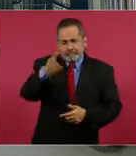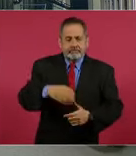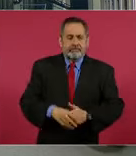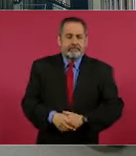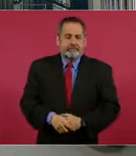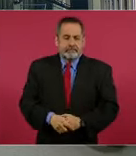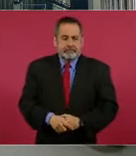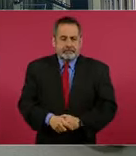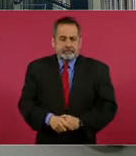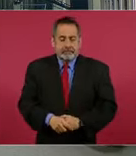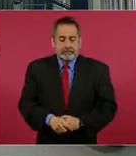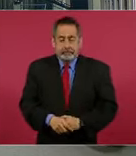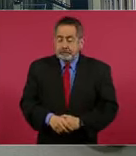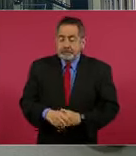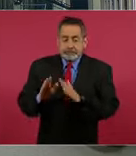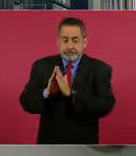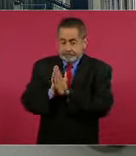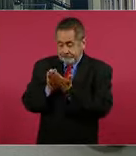Voy a dejar un libro.